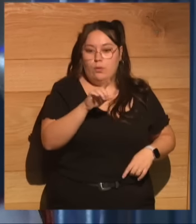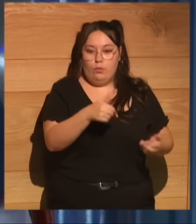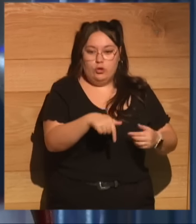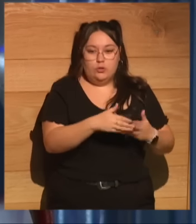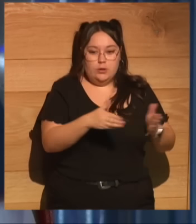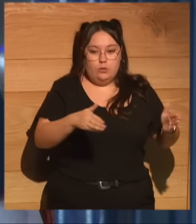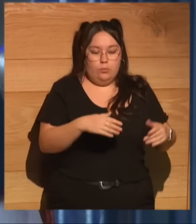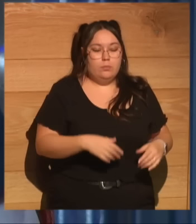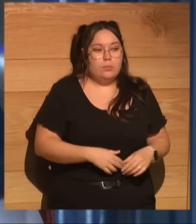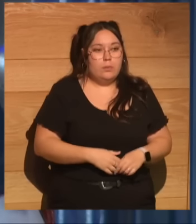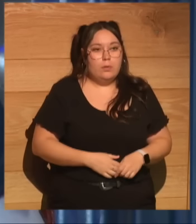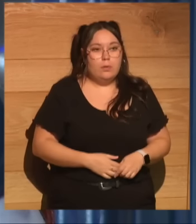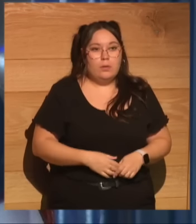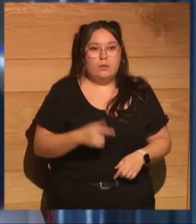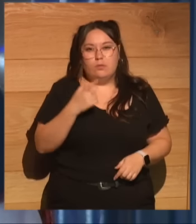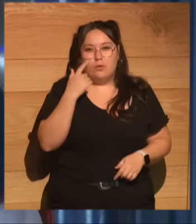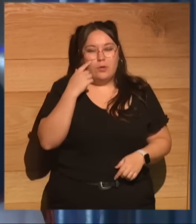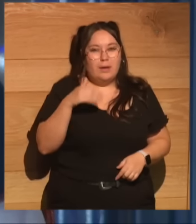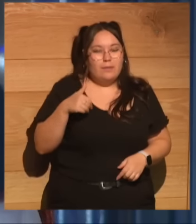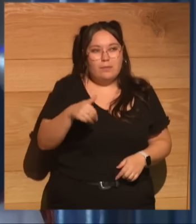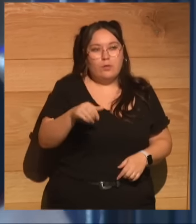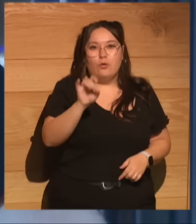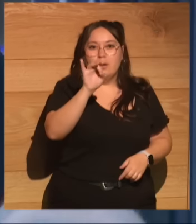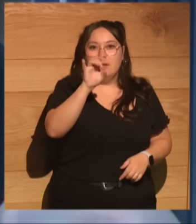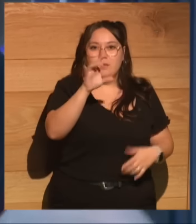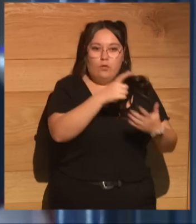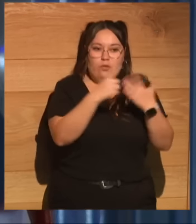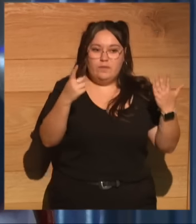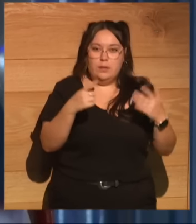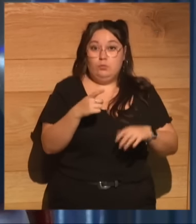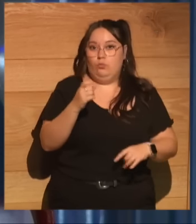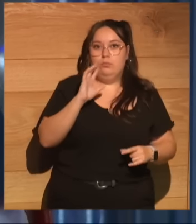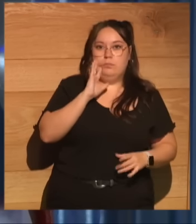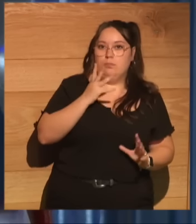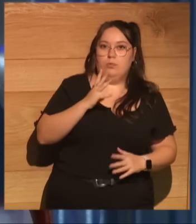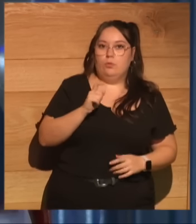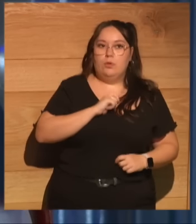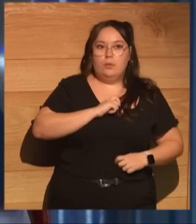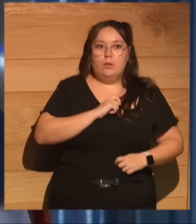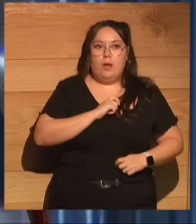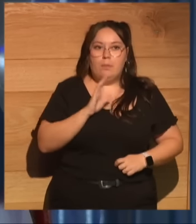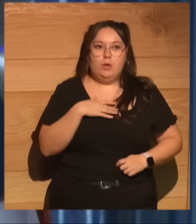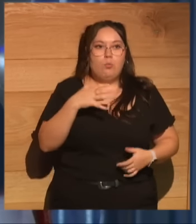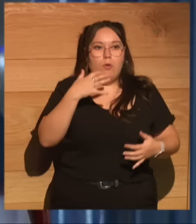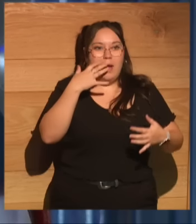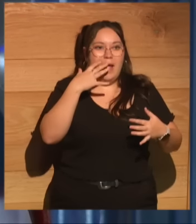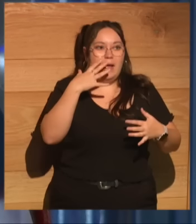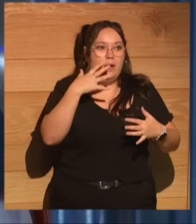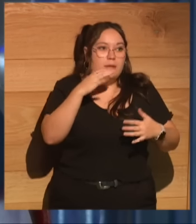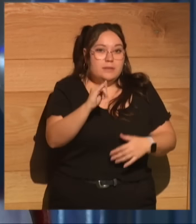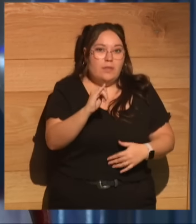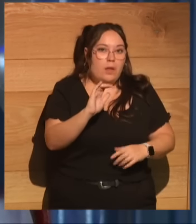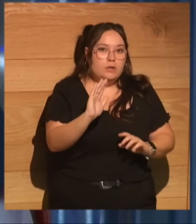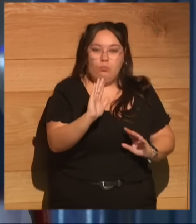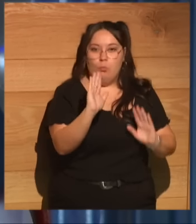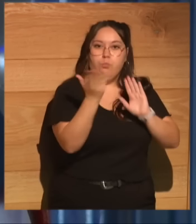esto. La vería con 15 o 16 y me volvió loco. O sea, a mí sí me dio la tarta del existencialismo en toda